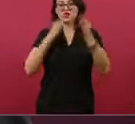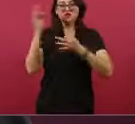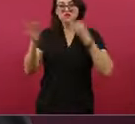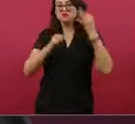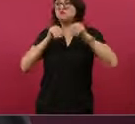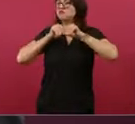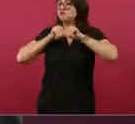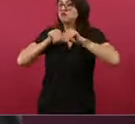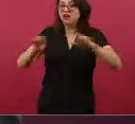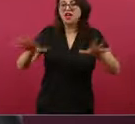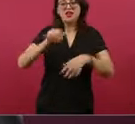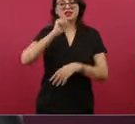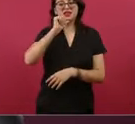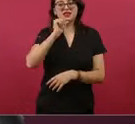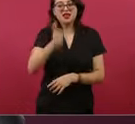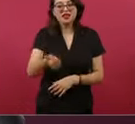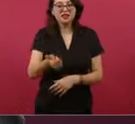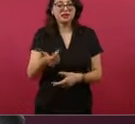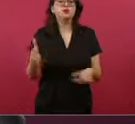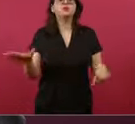al servicio